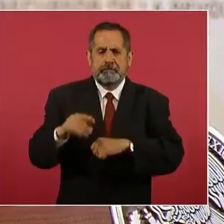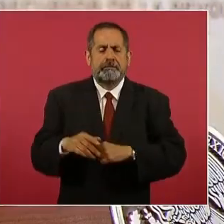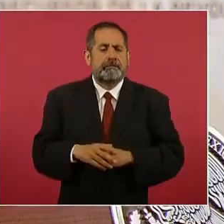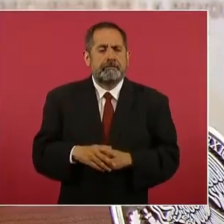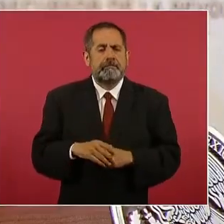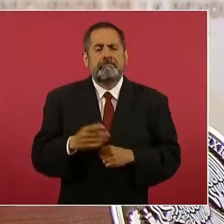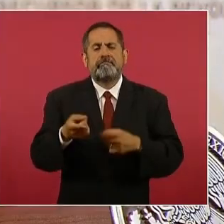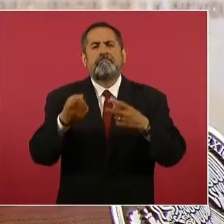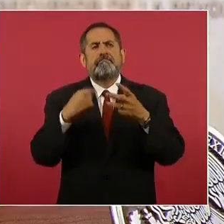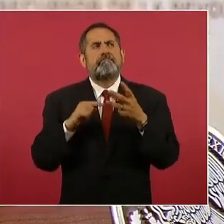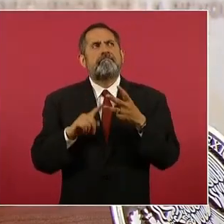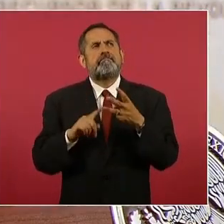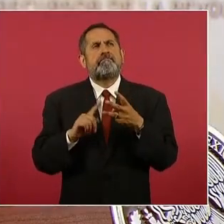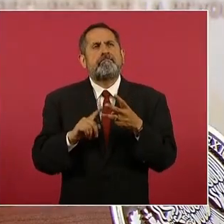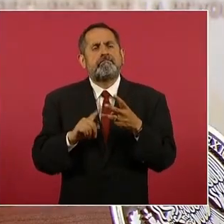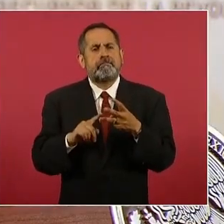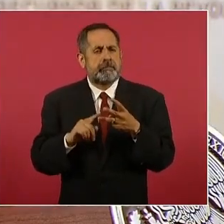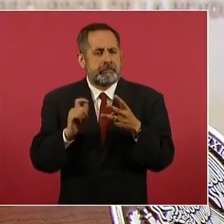Luego van a ser